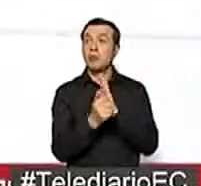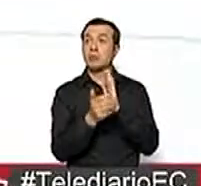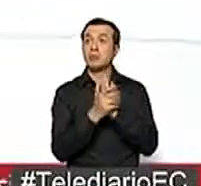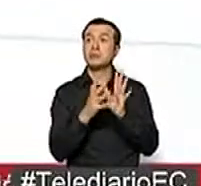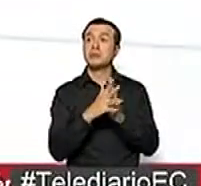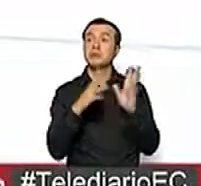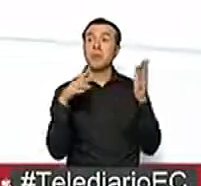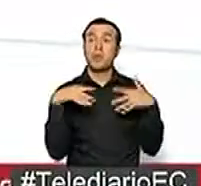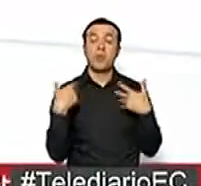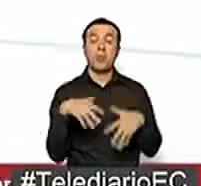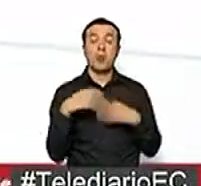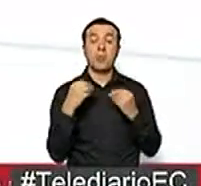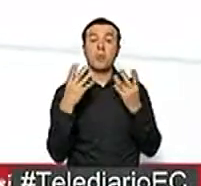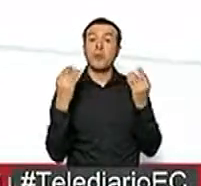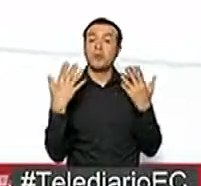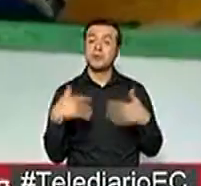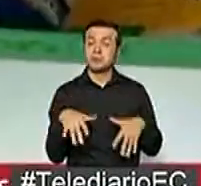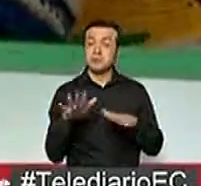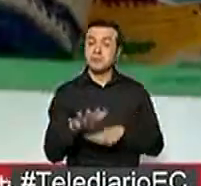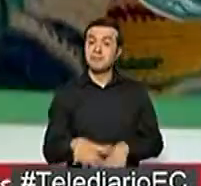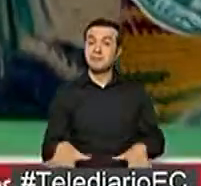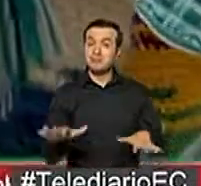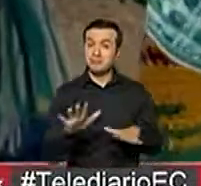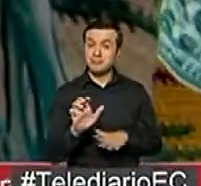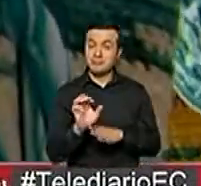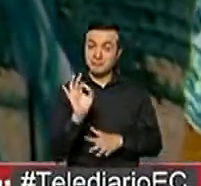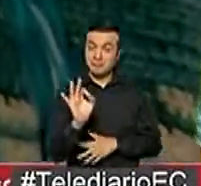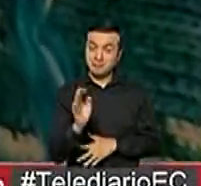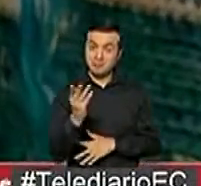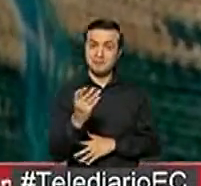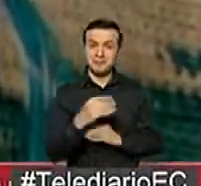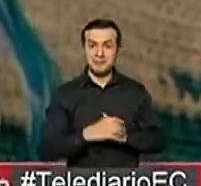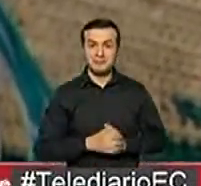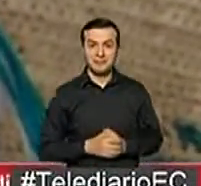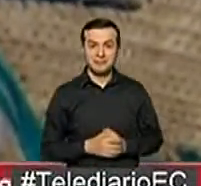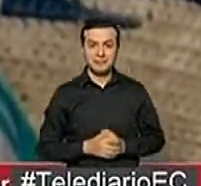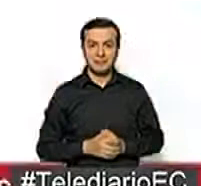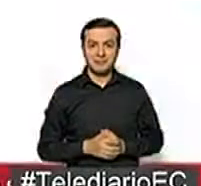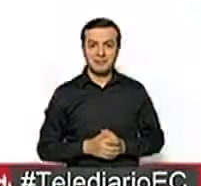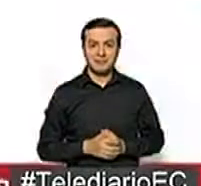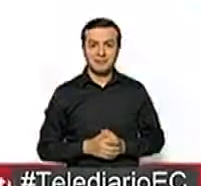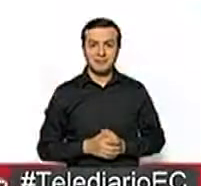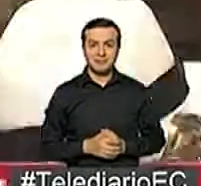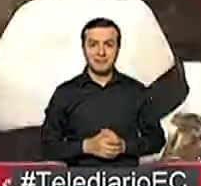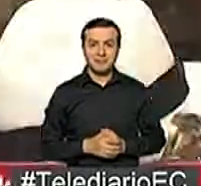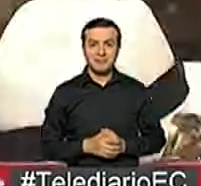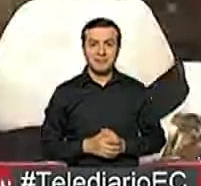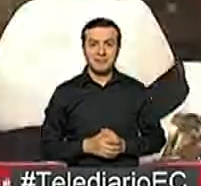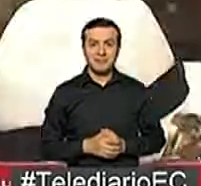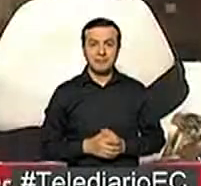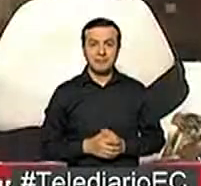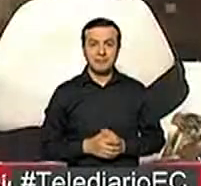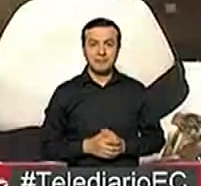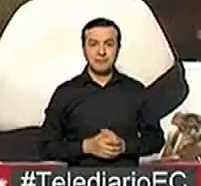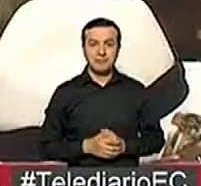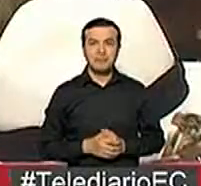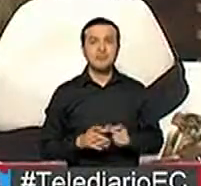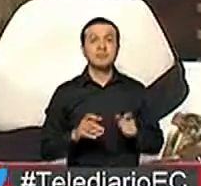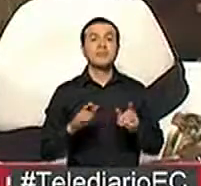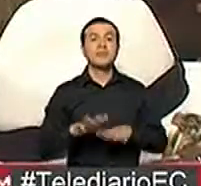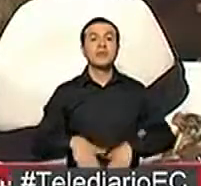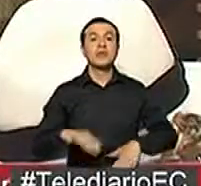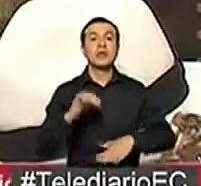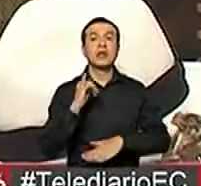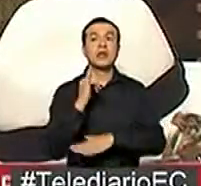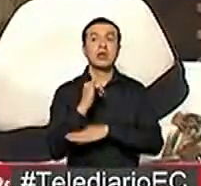y las maravillas que ofrece nuestro país. Carla Arcentales, Medios Públicos. El convento del